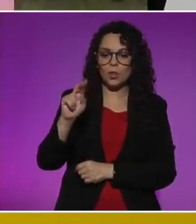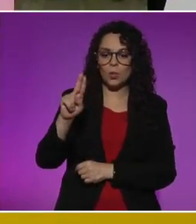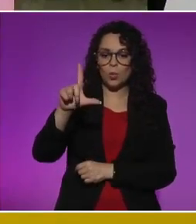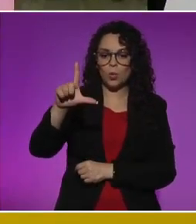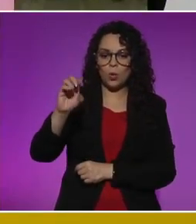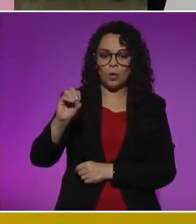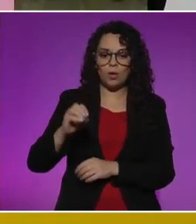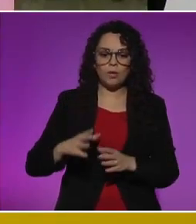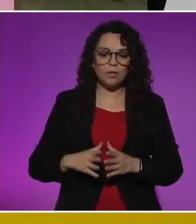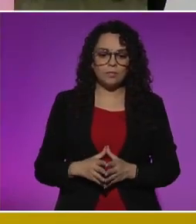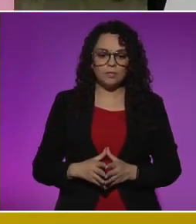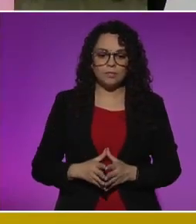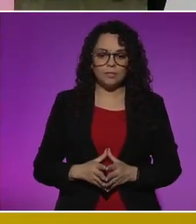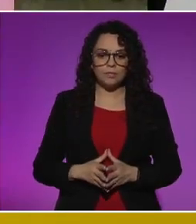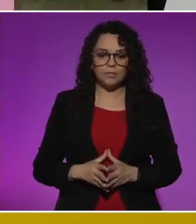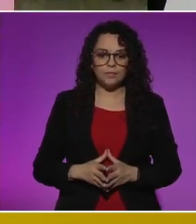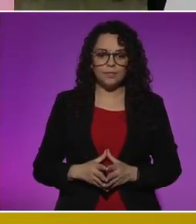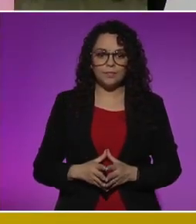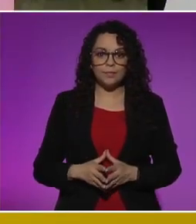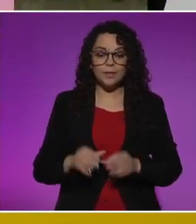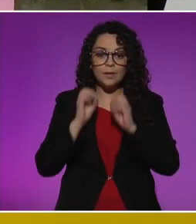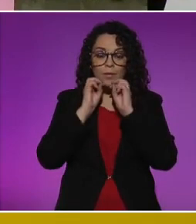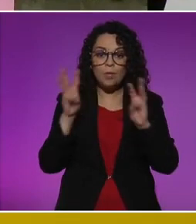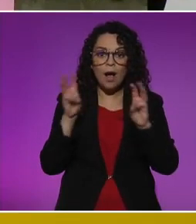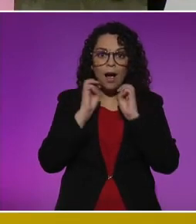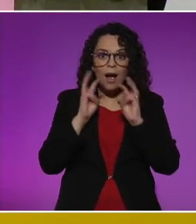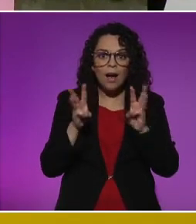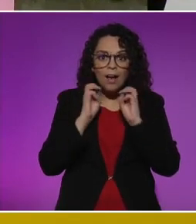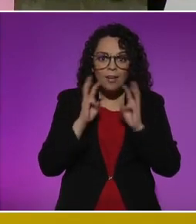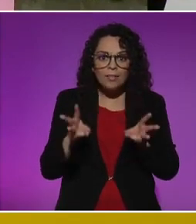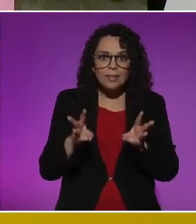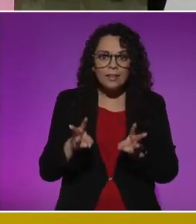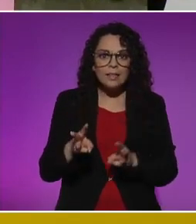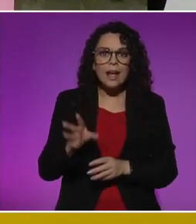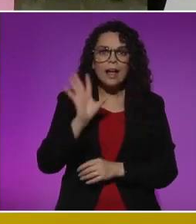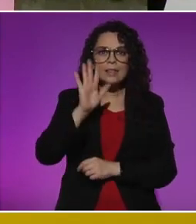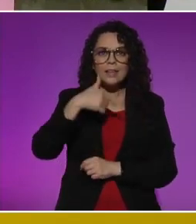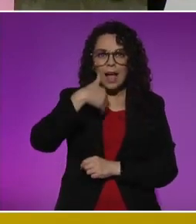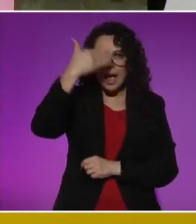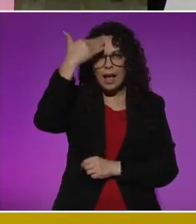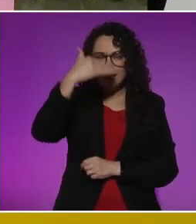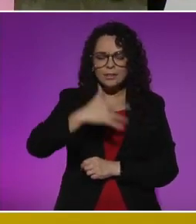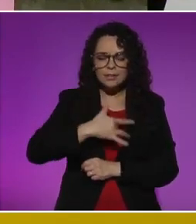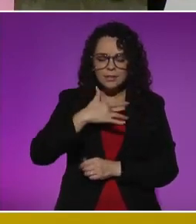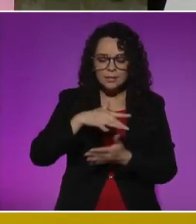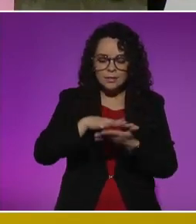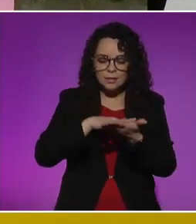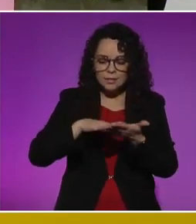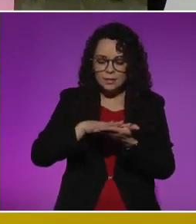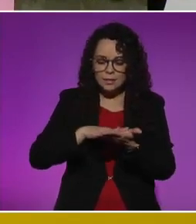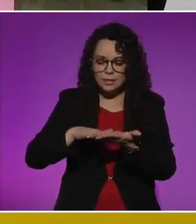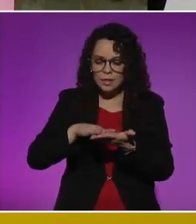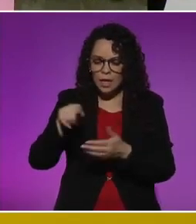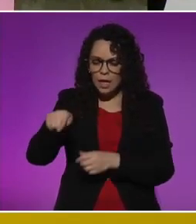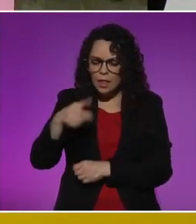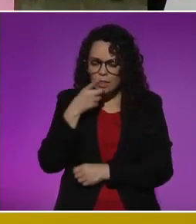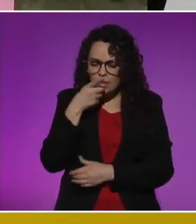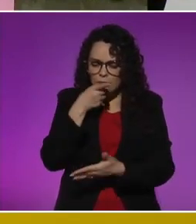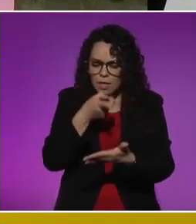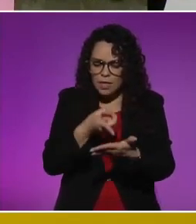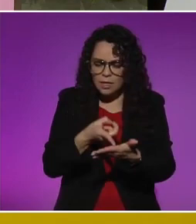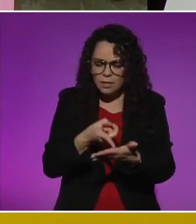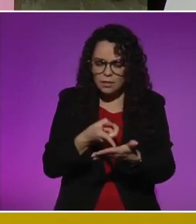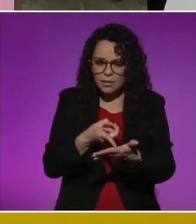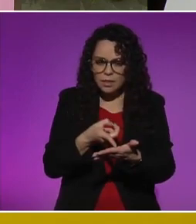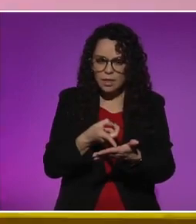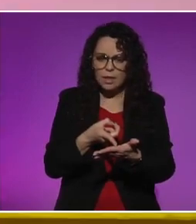¡Sí! ¡Guau! A ver, a ver, a ver, a ver. Creo que ya sé qué dice. Dice...